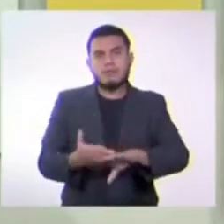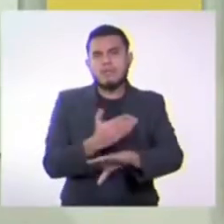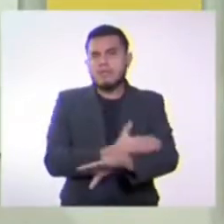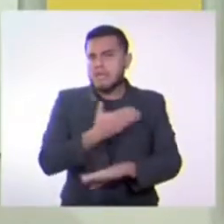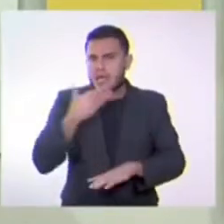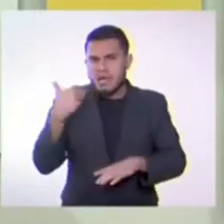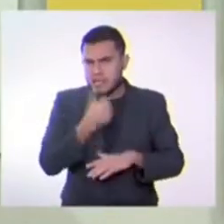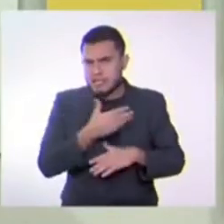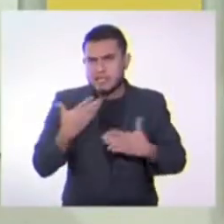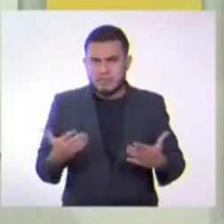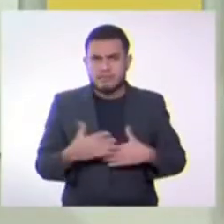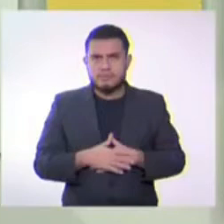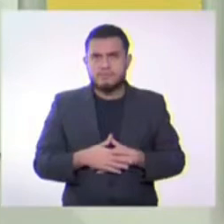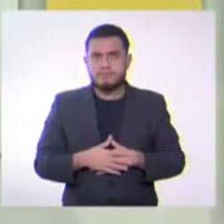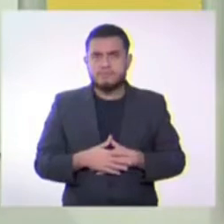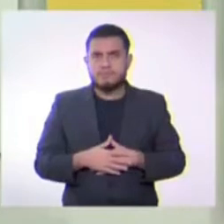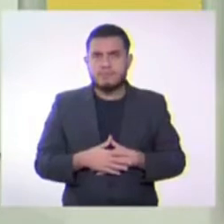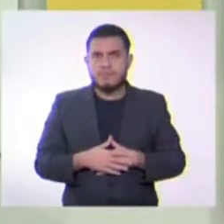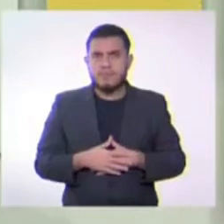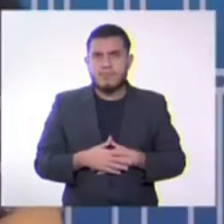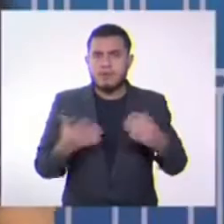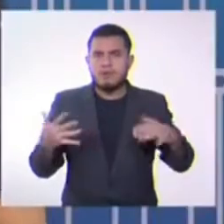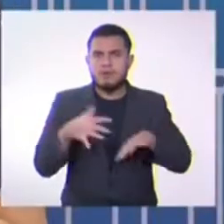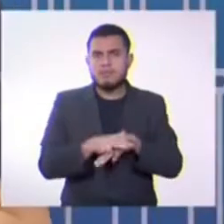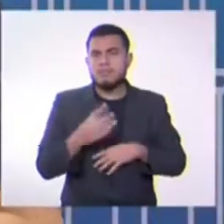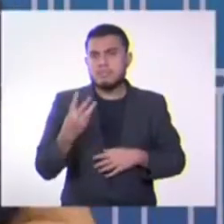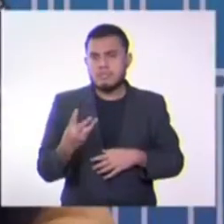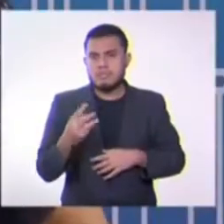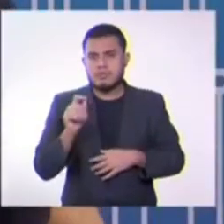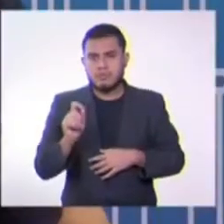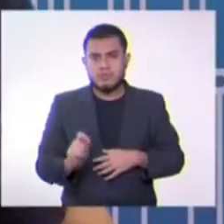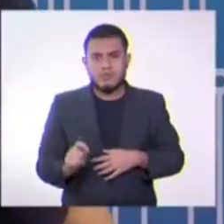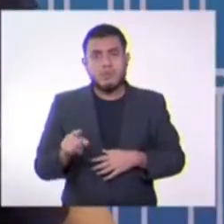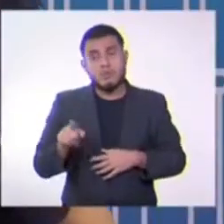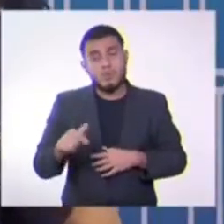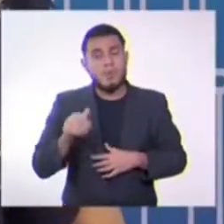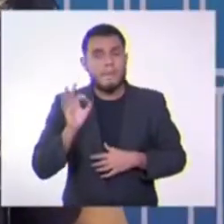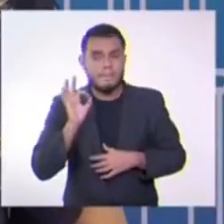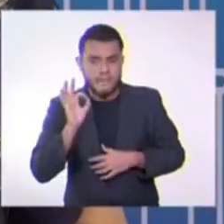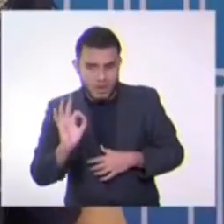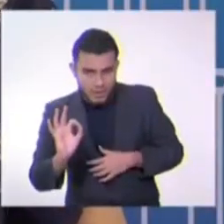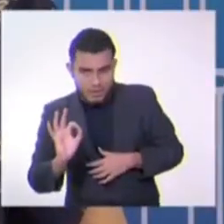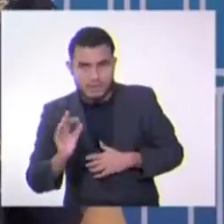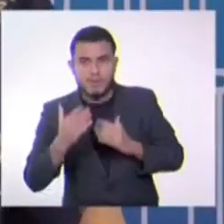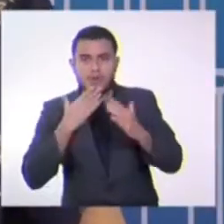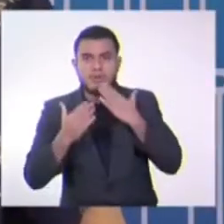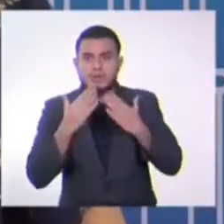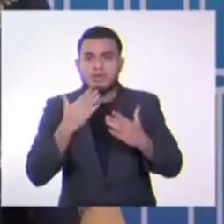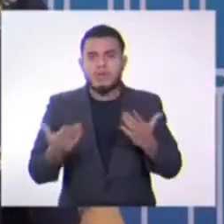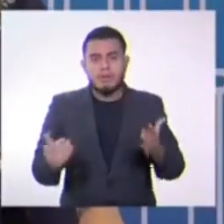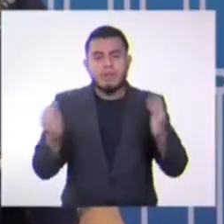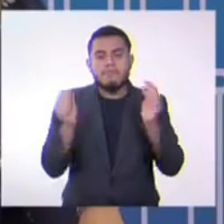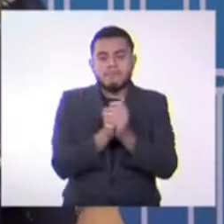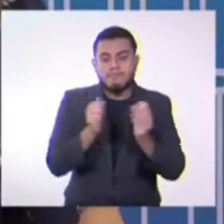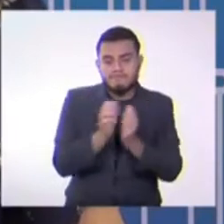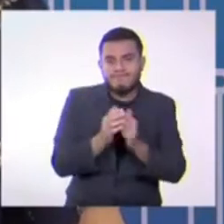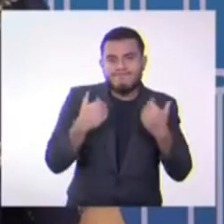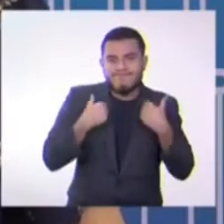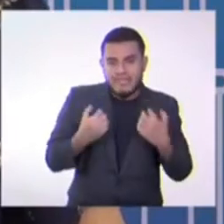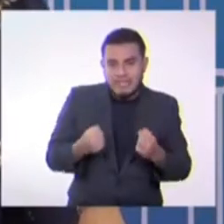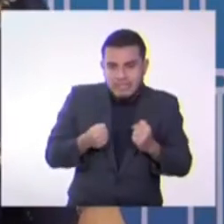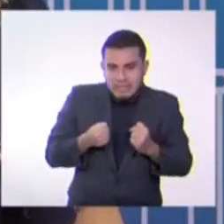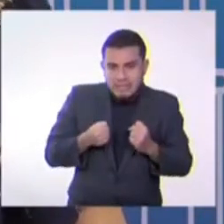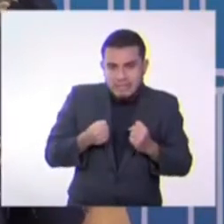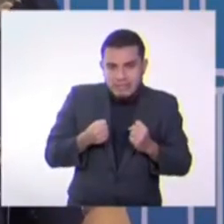el juego de esos tres elementos? Correcto, no lo has podido decir mejor. Sabes que el problema se daba en la tenencia de la tierra